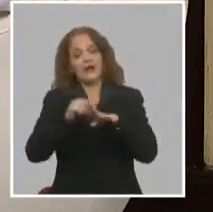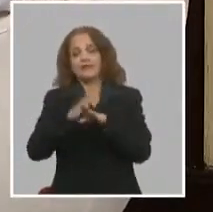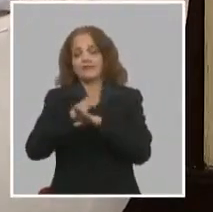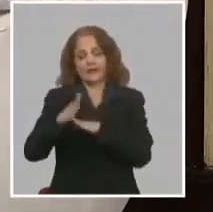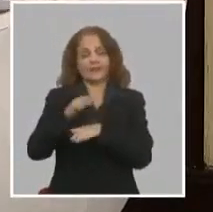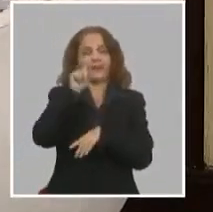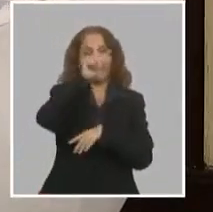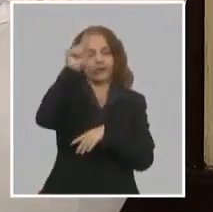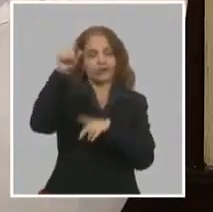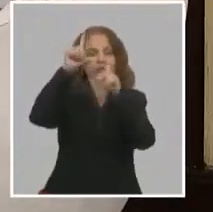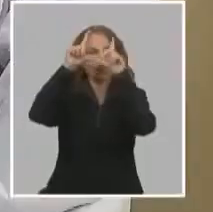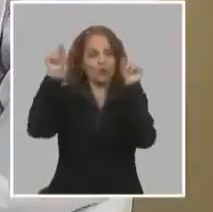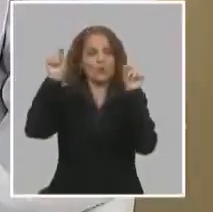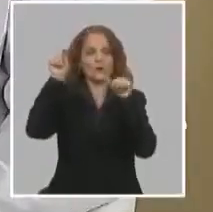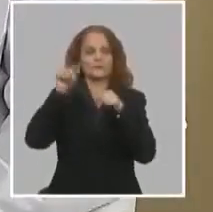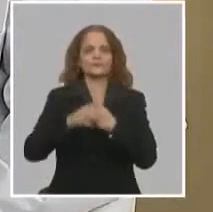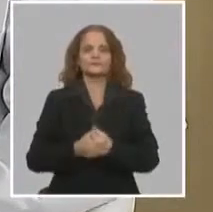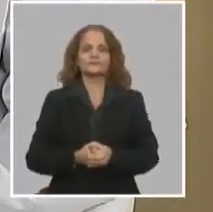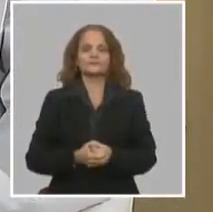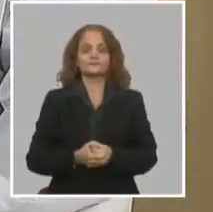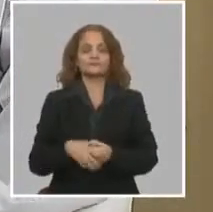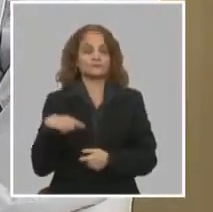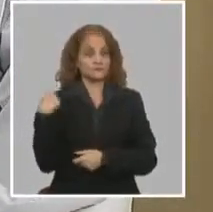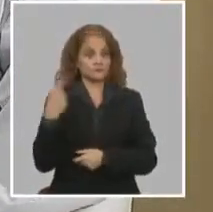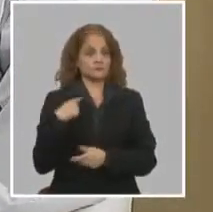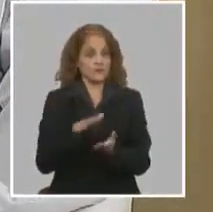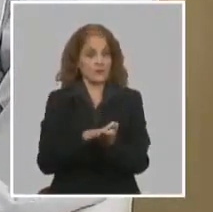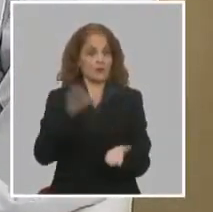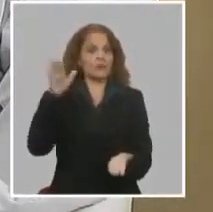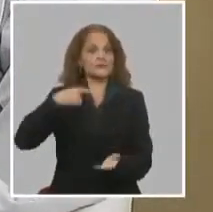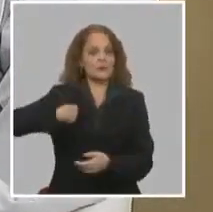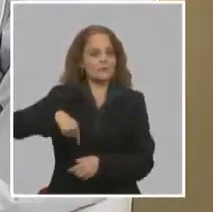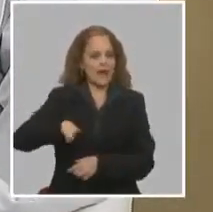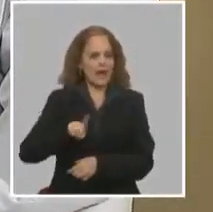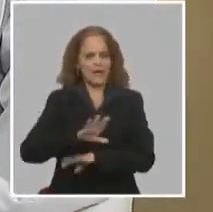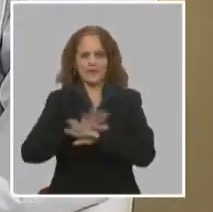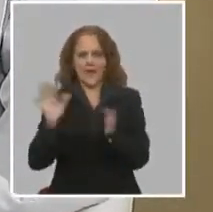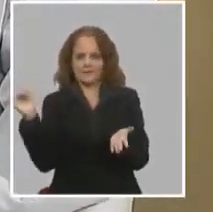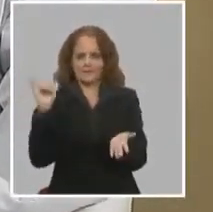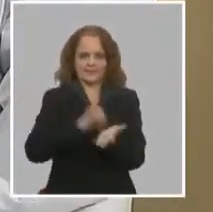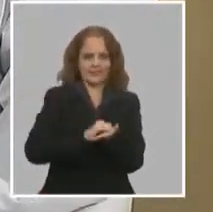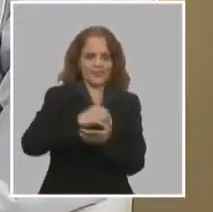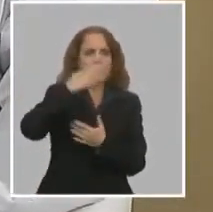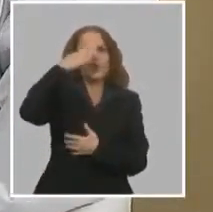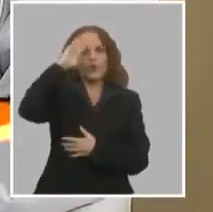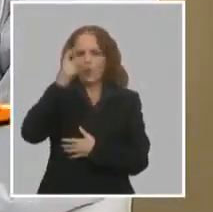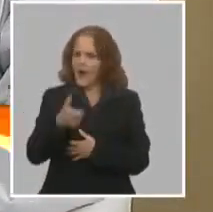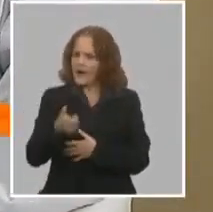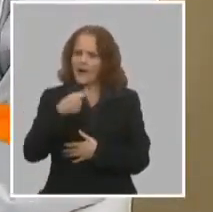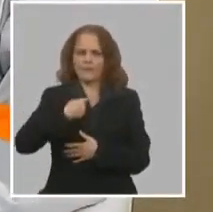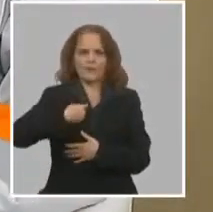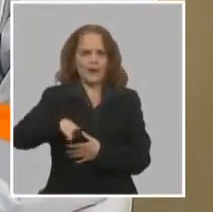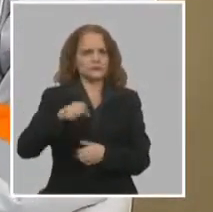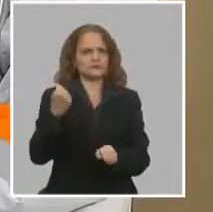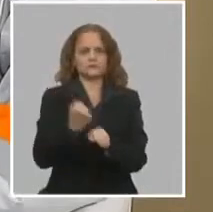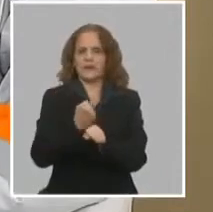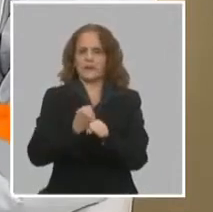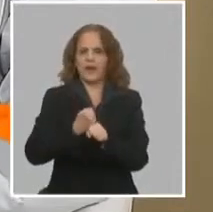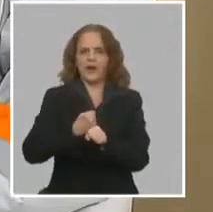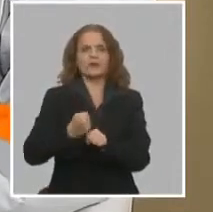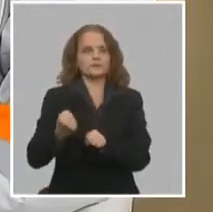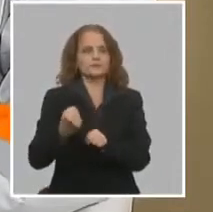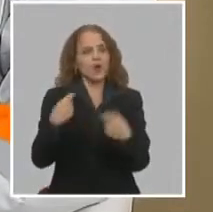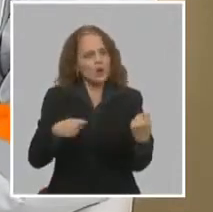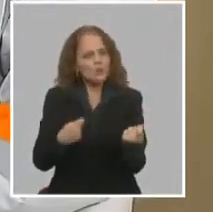Bueno, Randy, nosotros hicimos un compromiso que al regresar a Cuba nos íbamos a incorporar tan pronto como fuera posible, después del periodo